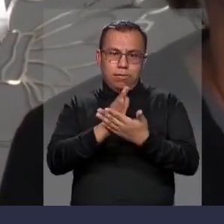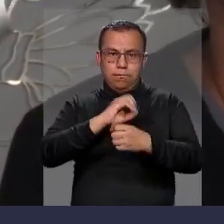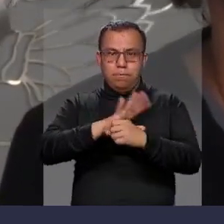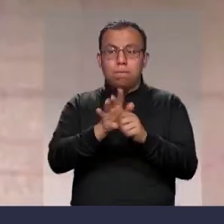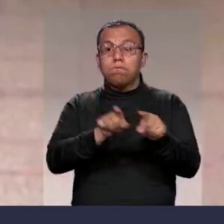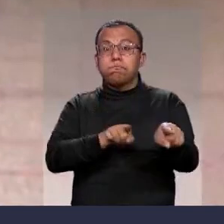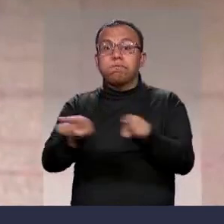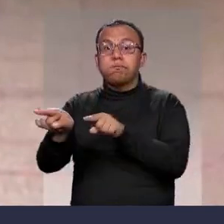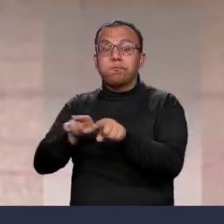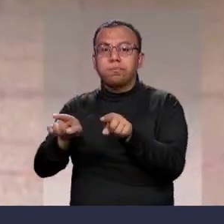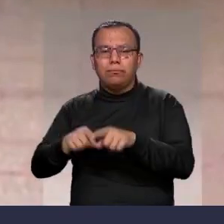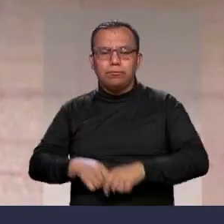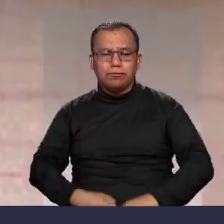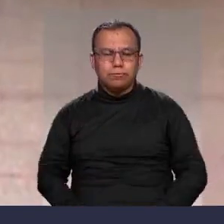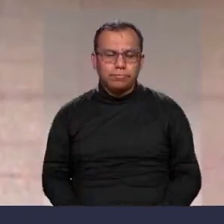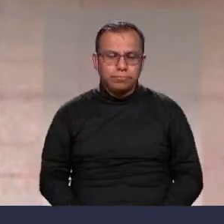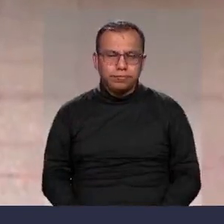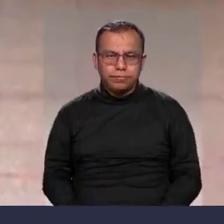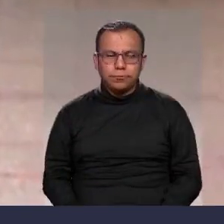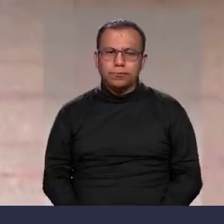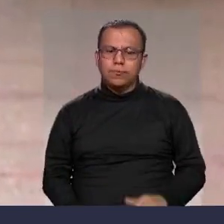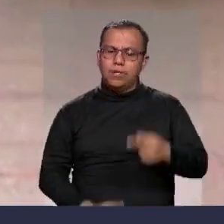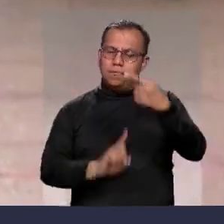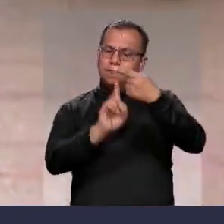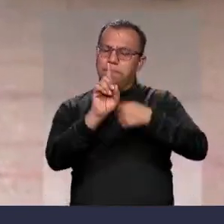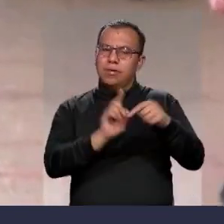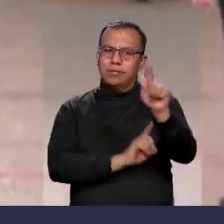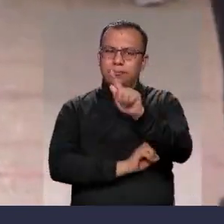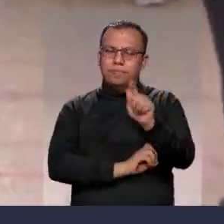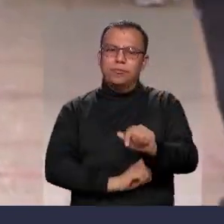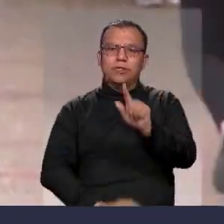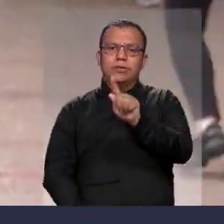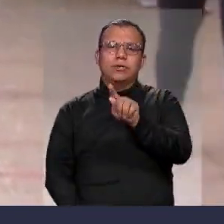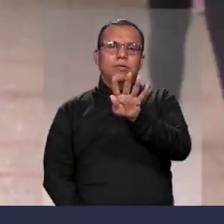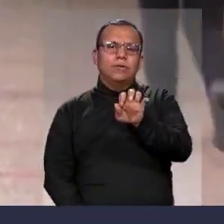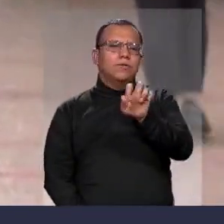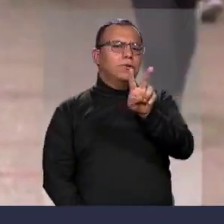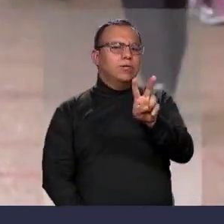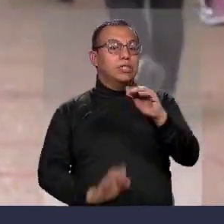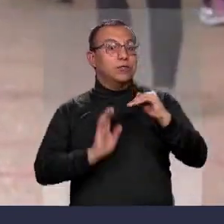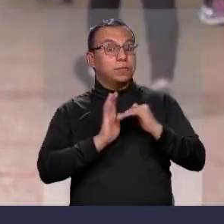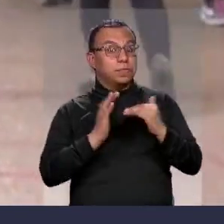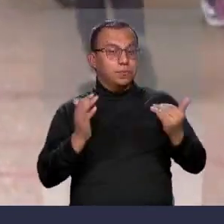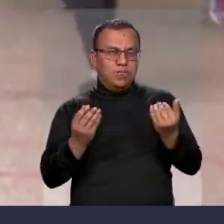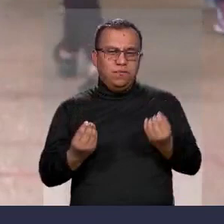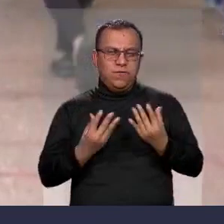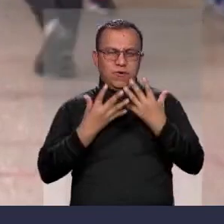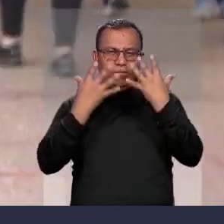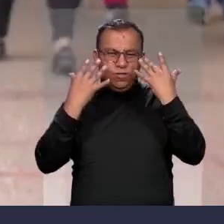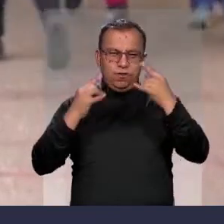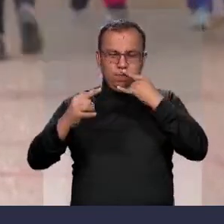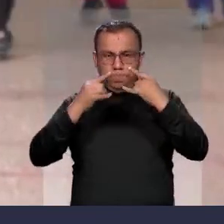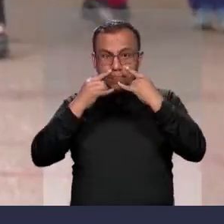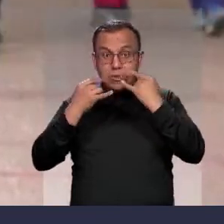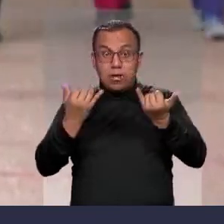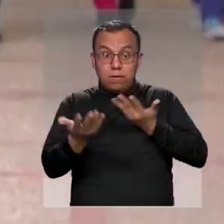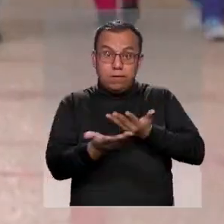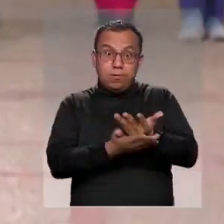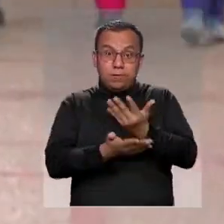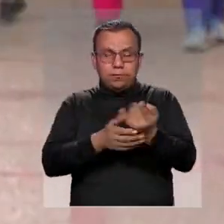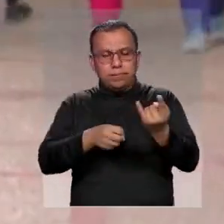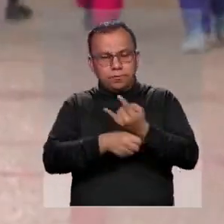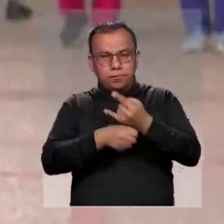circulando. En febrero se han reportado 192 mil atenciones por infección respiratoria aguda. La recomendación del